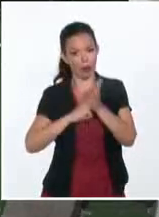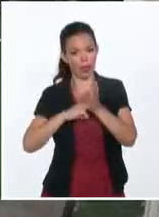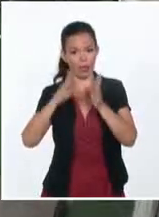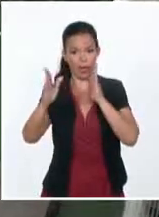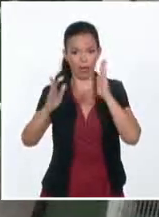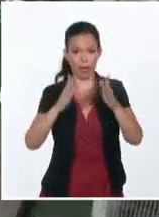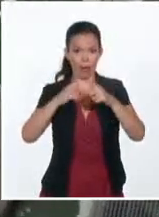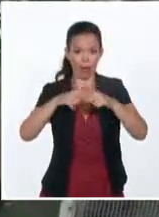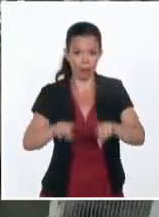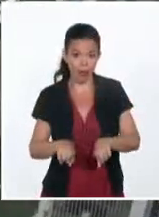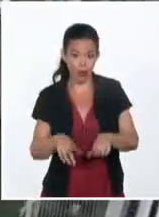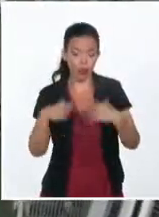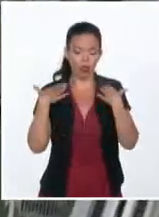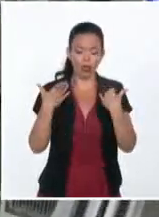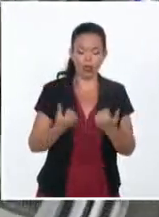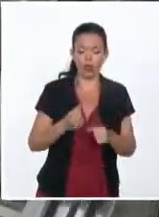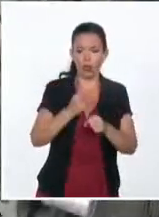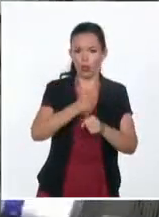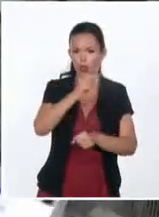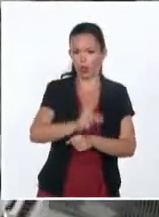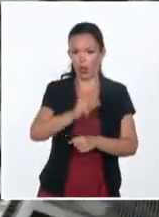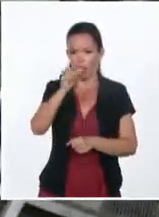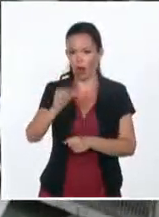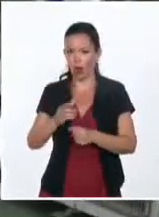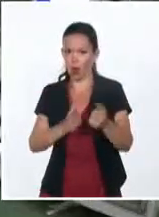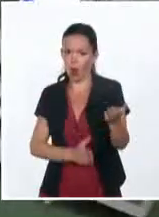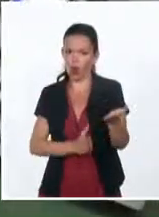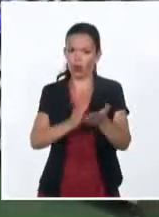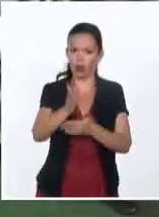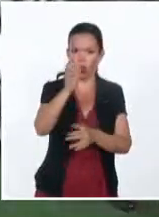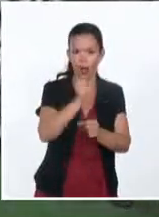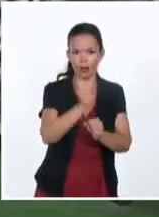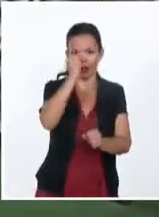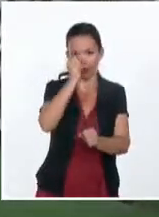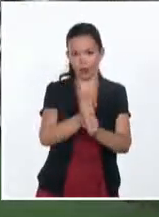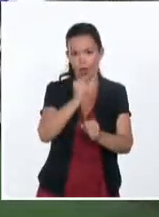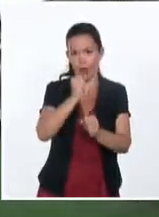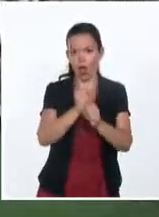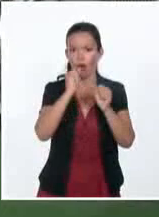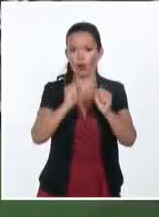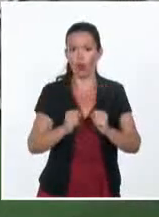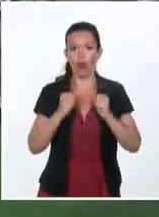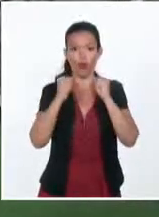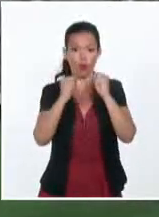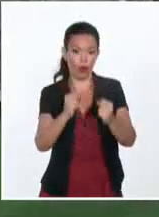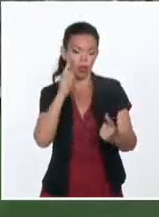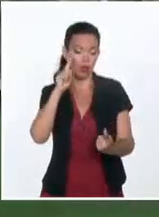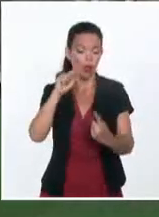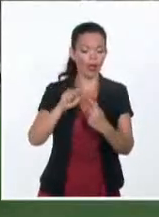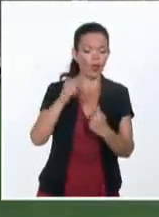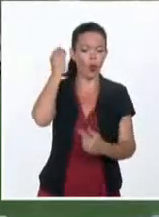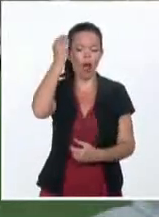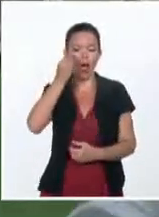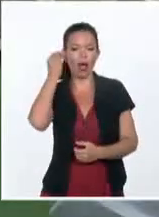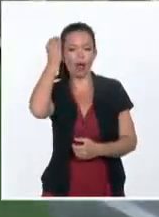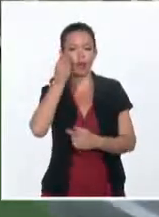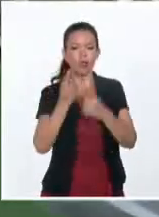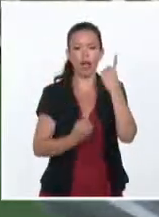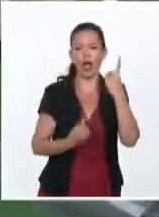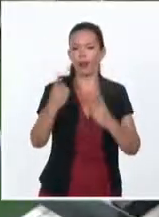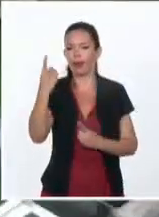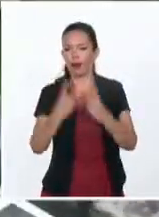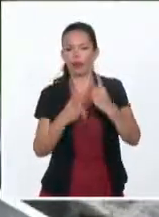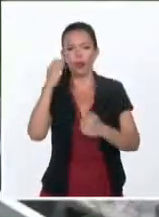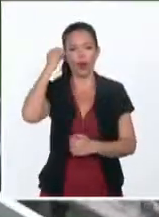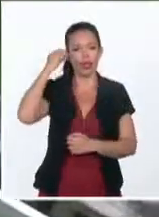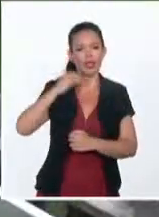dirección y trabajadores no escatiman esfuerzo para mantenerse activos. Para ello, no cesan en buscar alternativas, conscientes de su misión